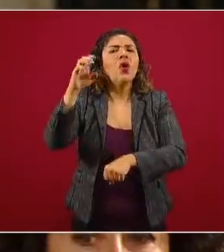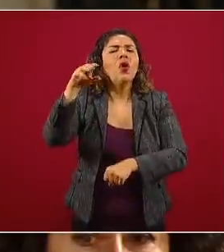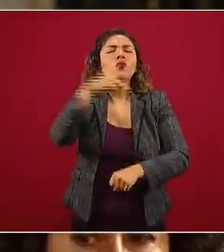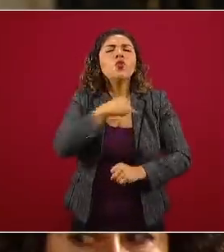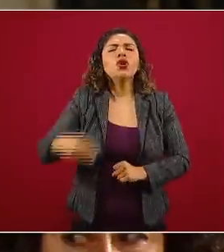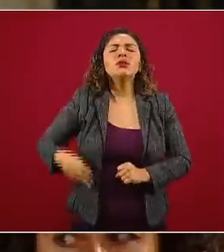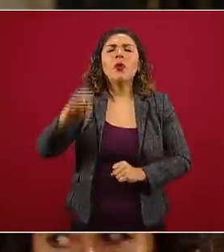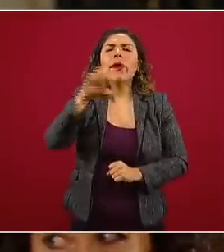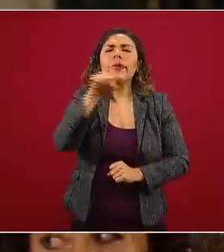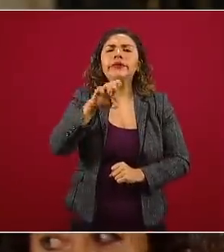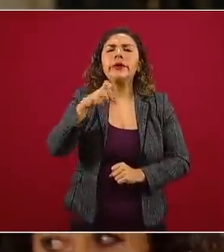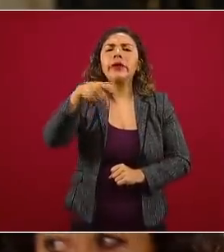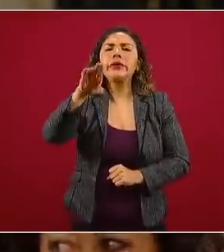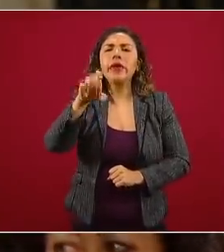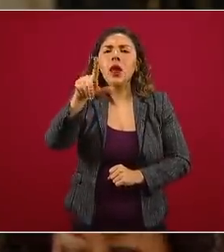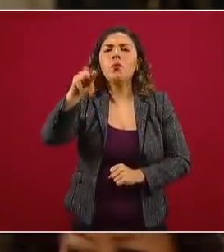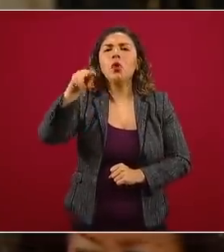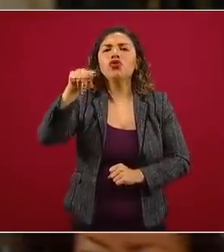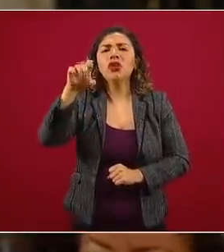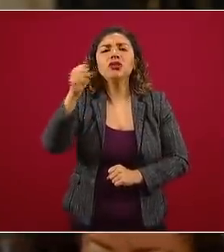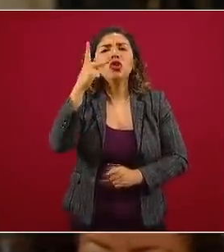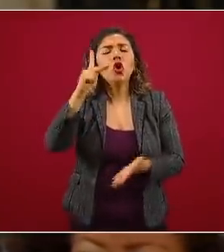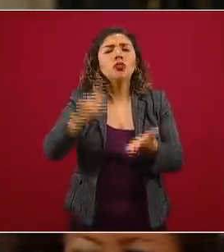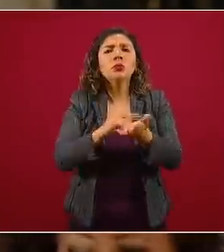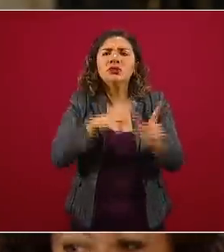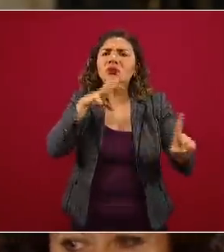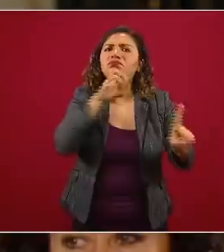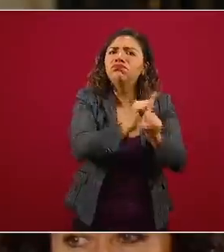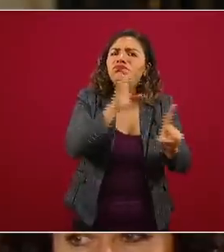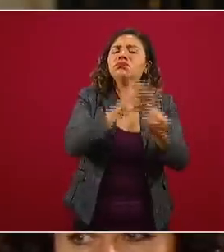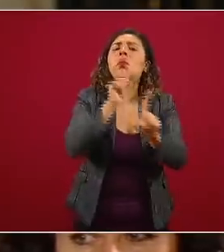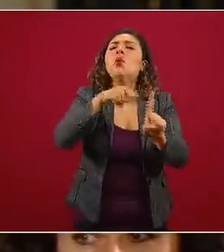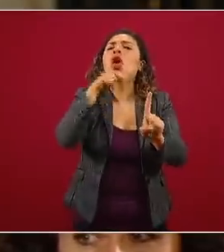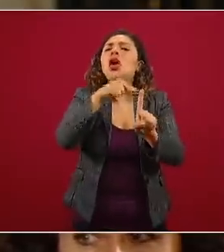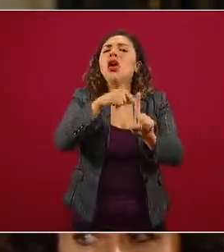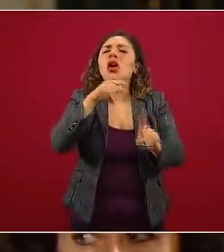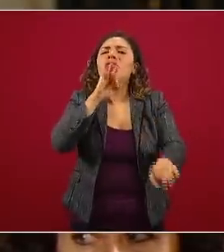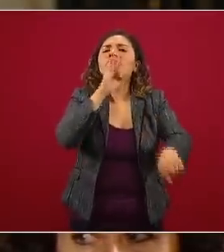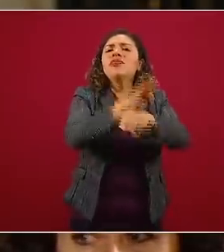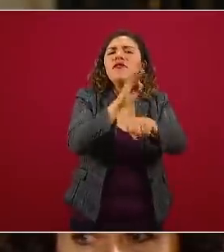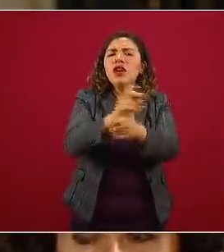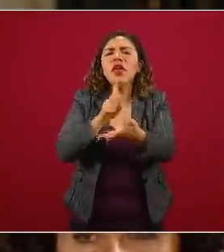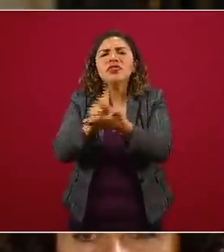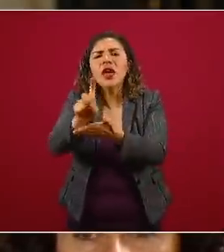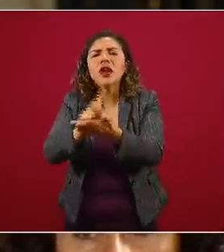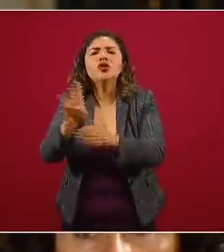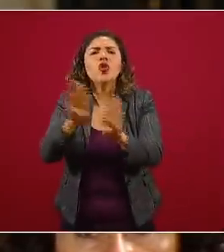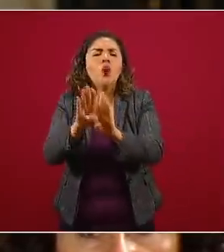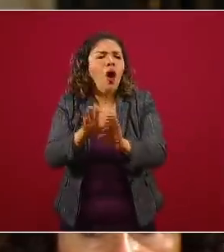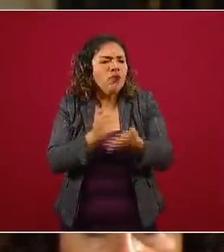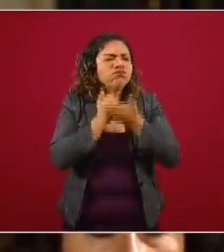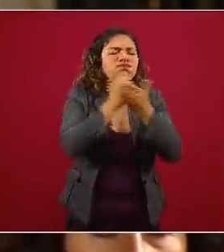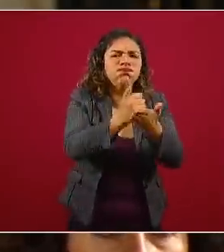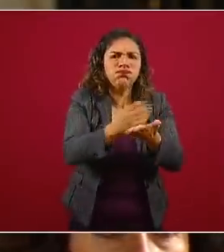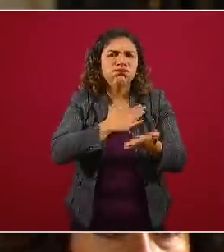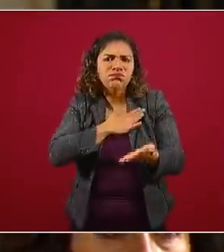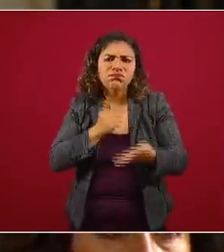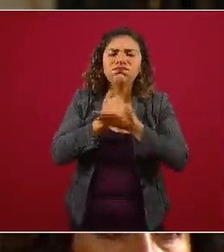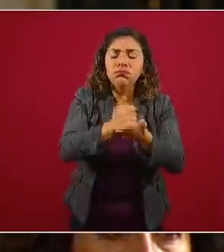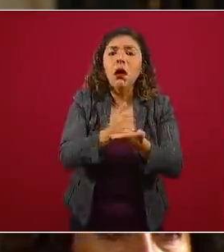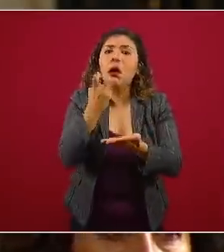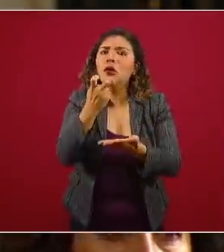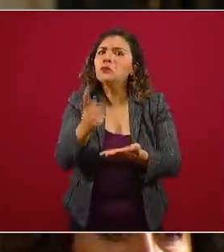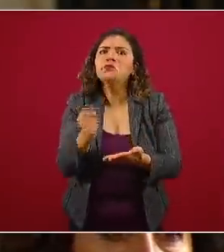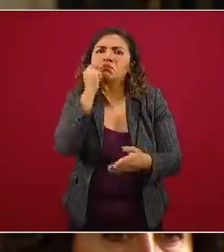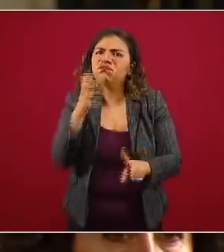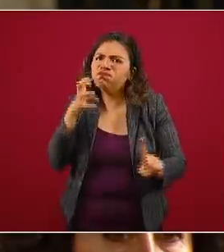en dos veces lo han detenido por defender los derechos de otras personas que él ha intercedido por ellos no aún así lo han detenido a